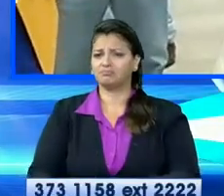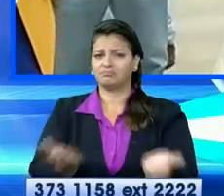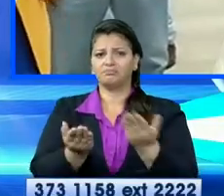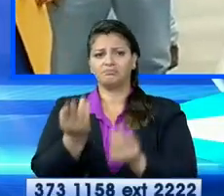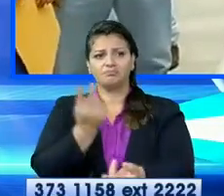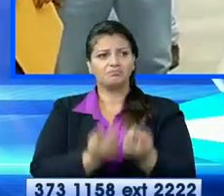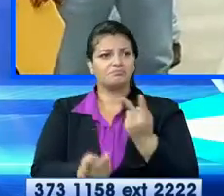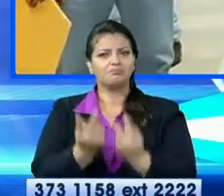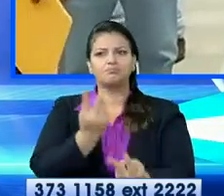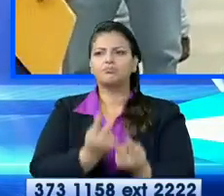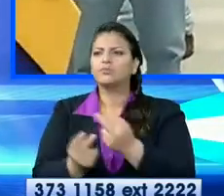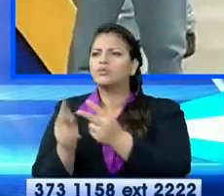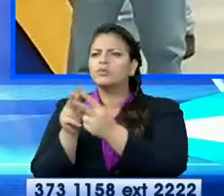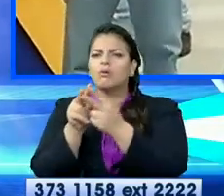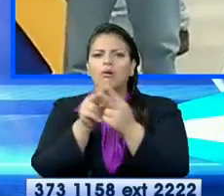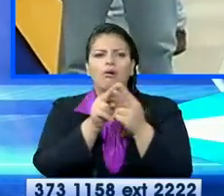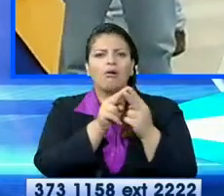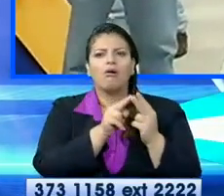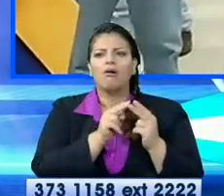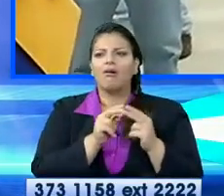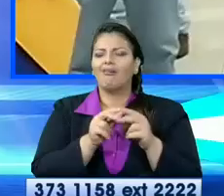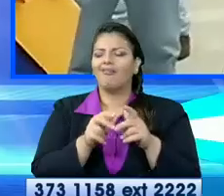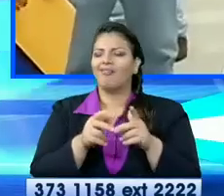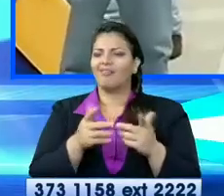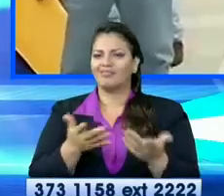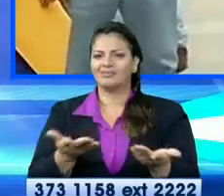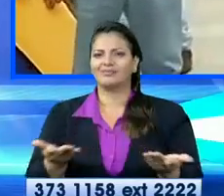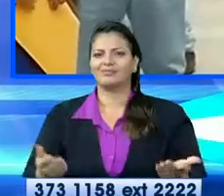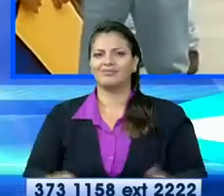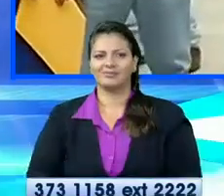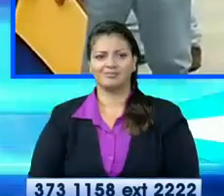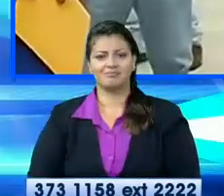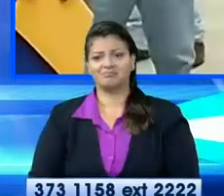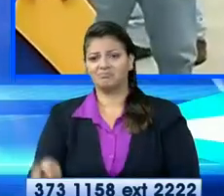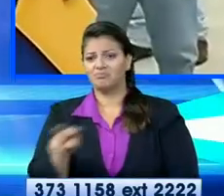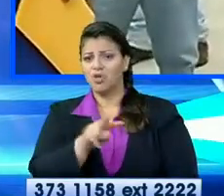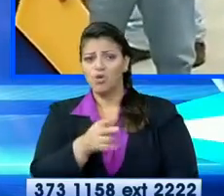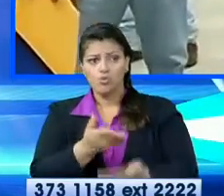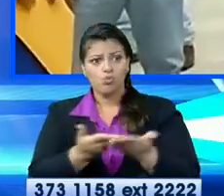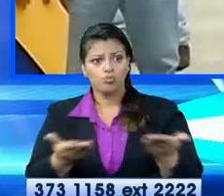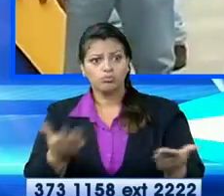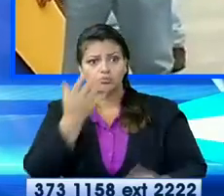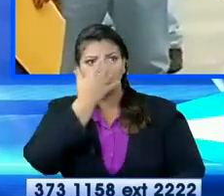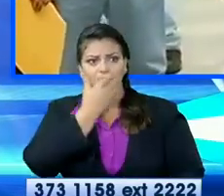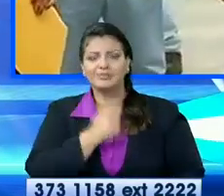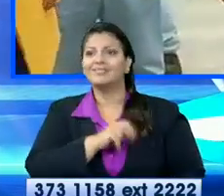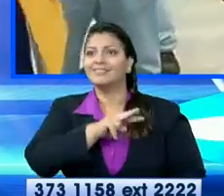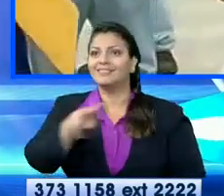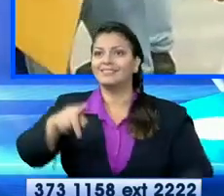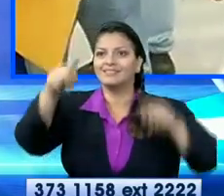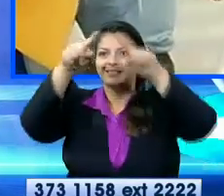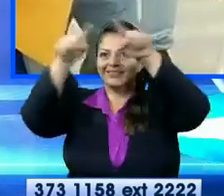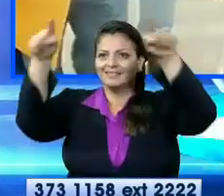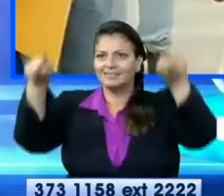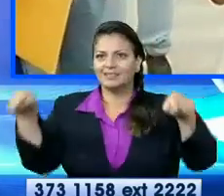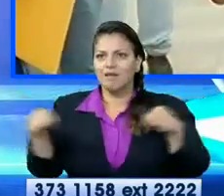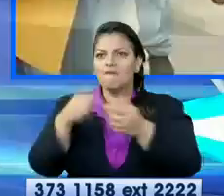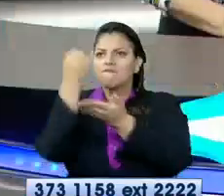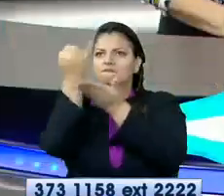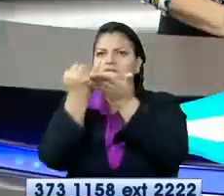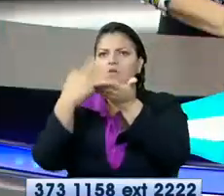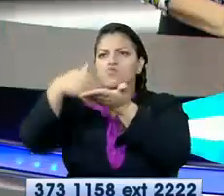conocer todos los detalles de lo que ahí se está exhibiendo, ¿no? ¿Se ven cosas buenas? Claro, unos cuadros espectaculares, ¿no? Una